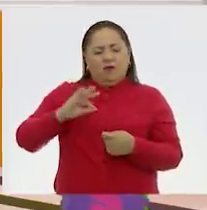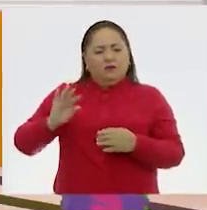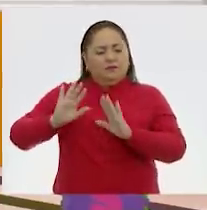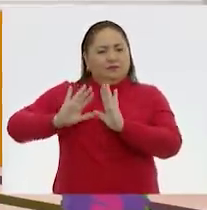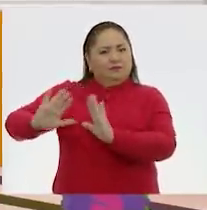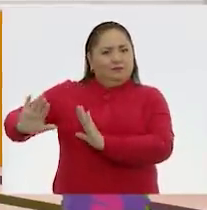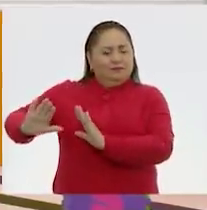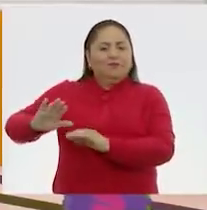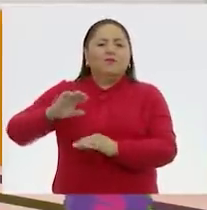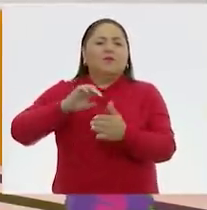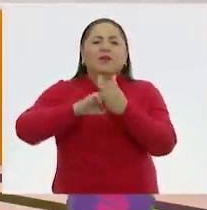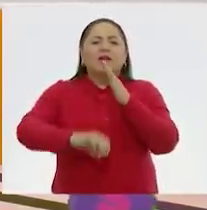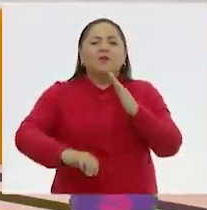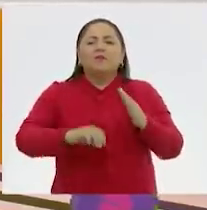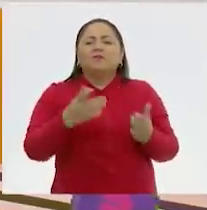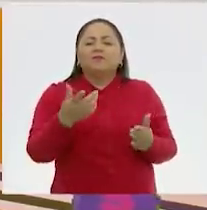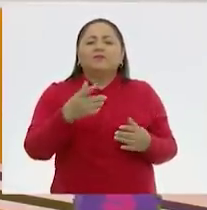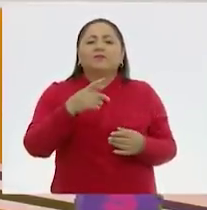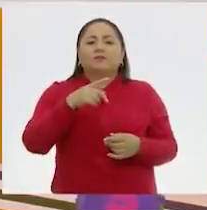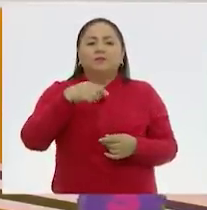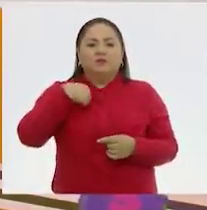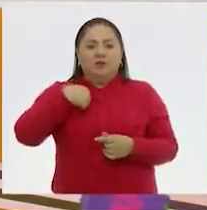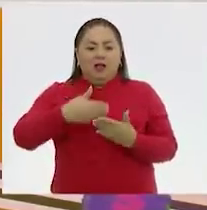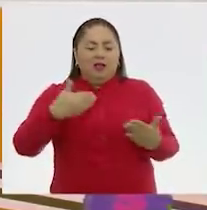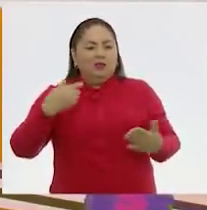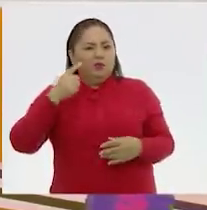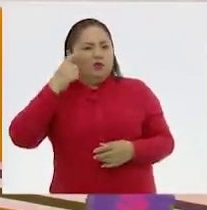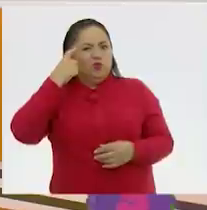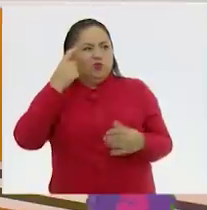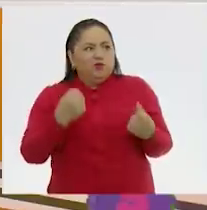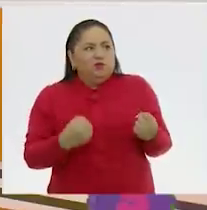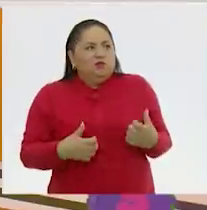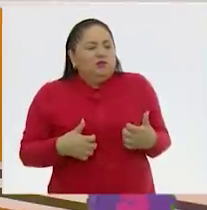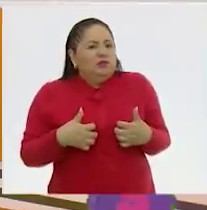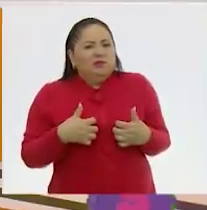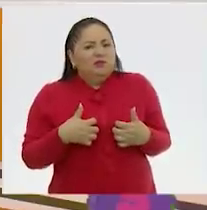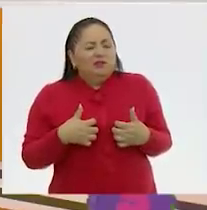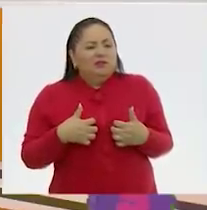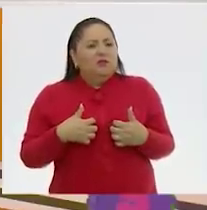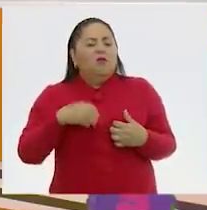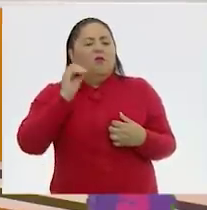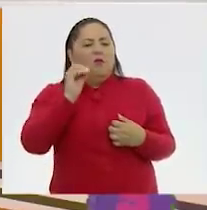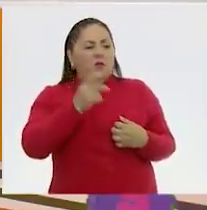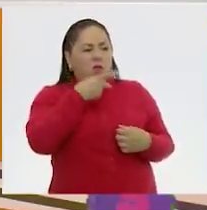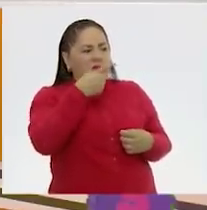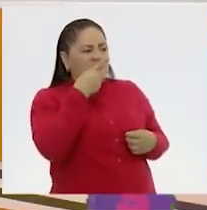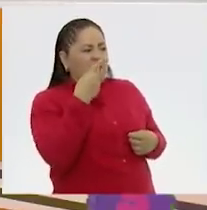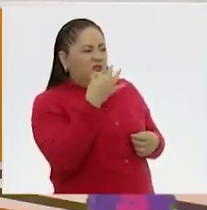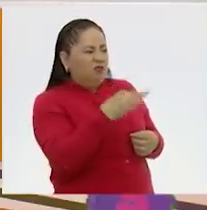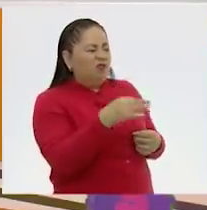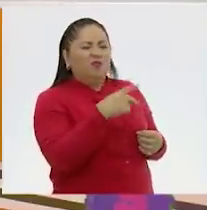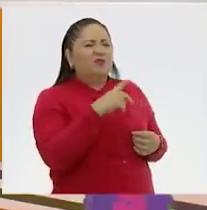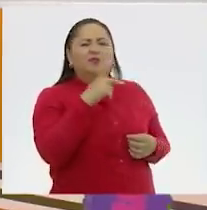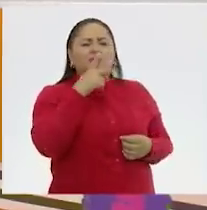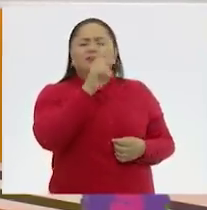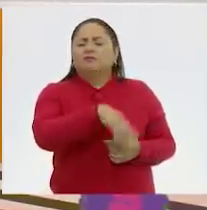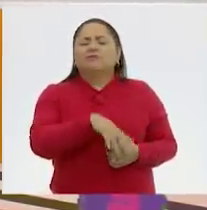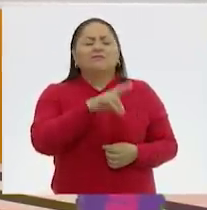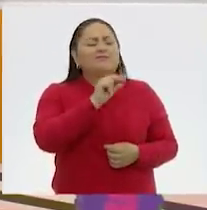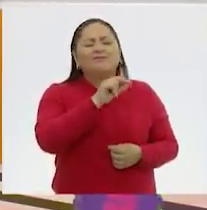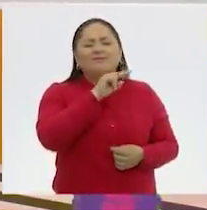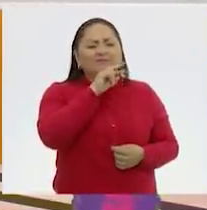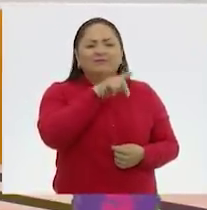tonterías como por ejemplo, haberme enojado de más contigo o hablarte feo. Entonces, no te